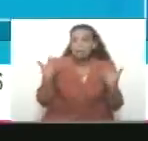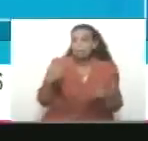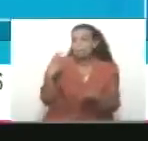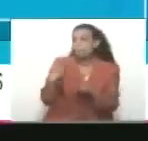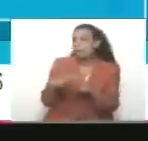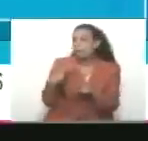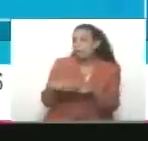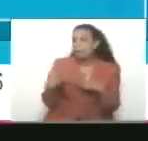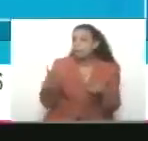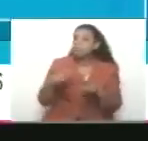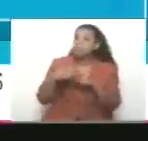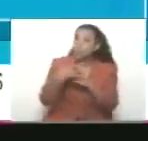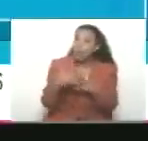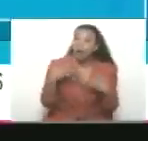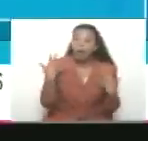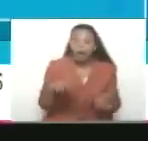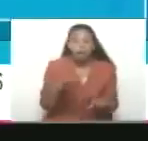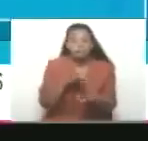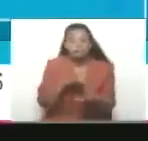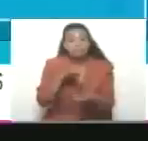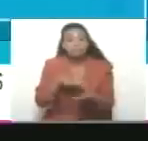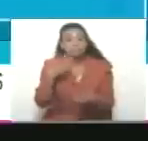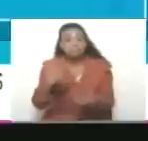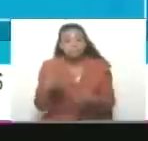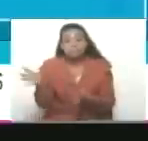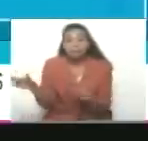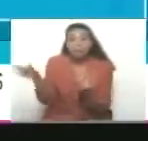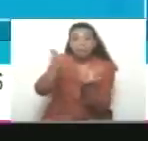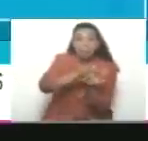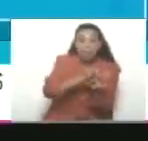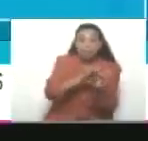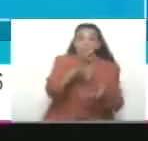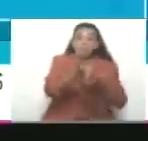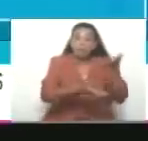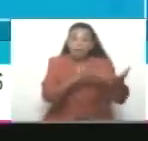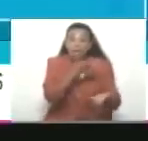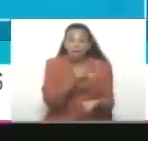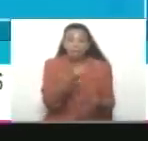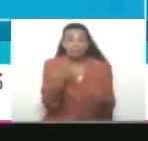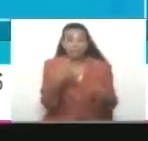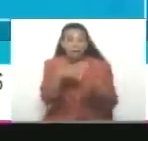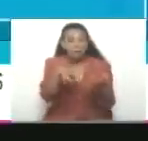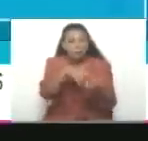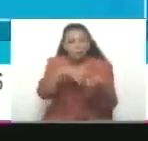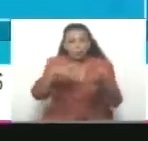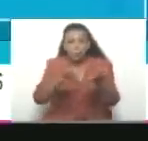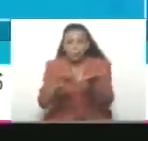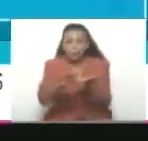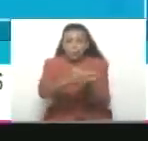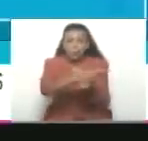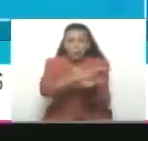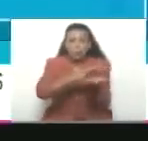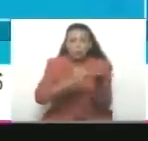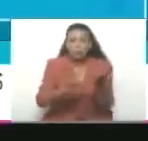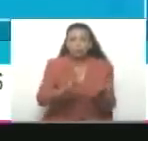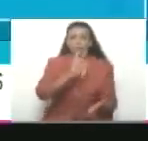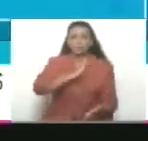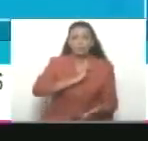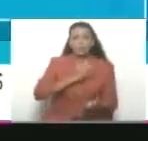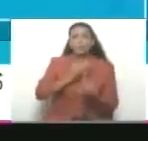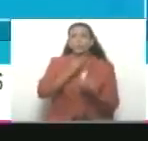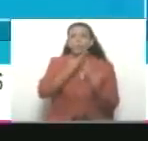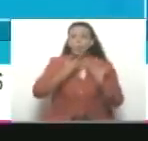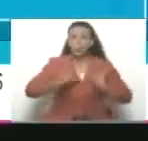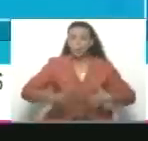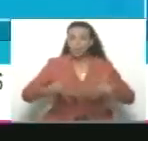y esta situación es bastante delicada porque usted trae eso trae este bacteria Y entonces una enfermedad una broma puede afectar tanto